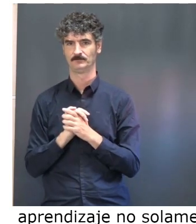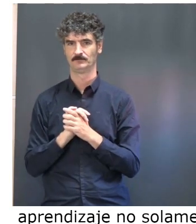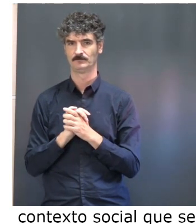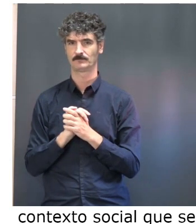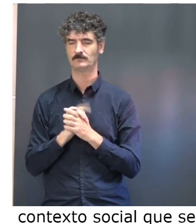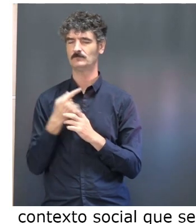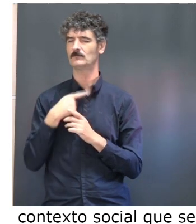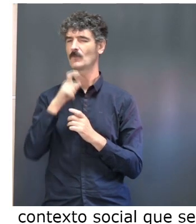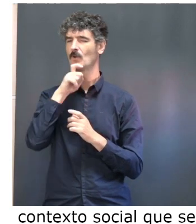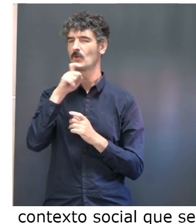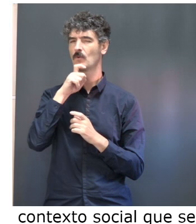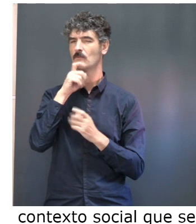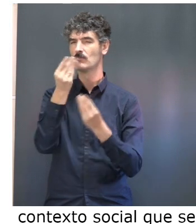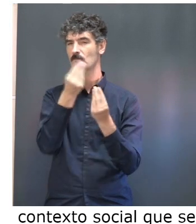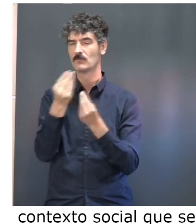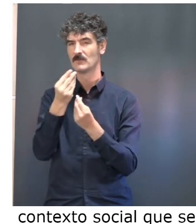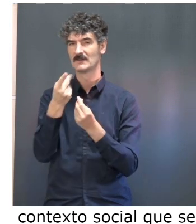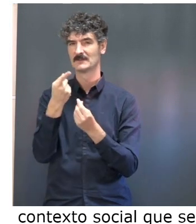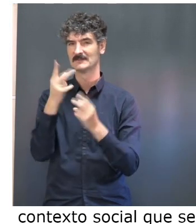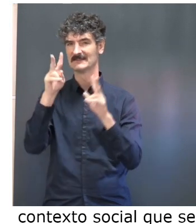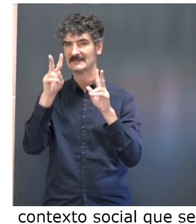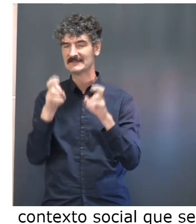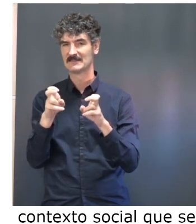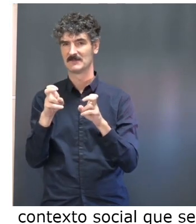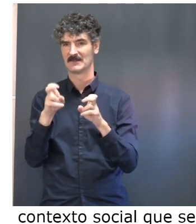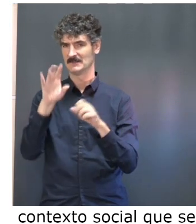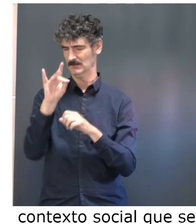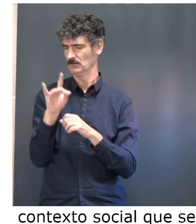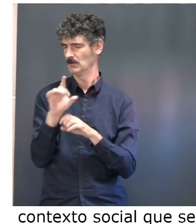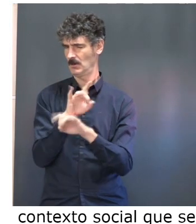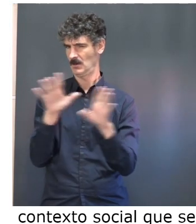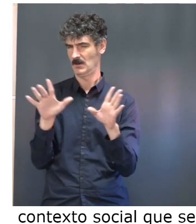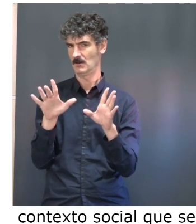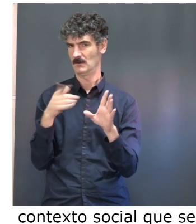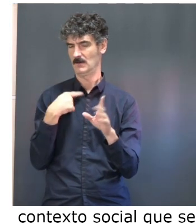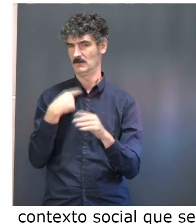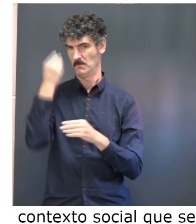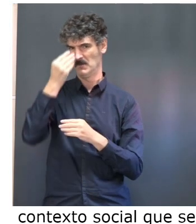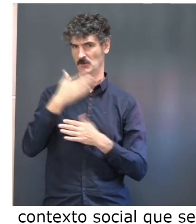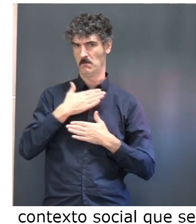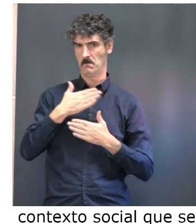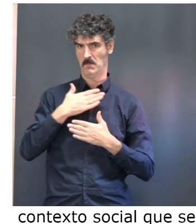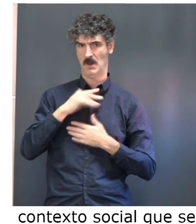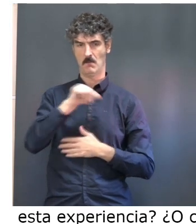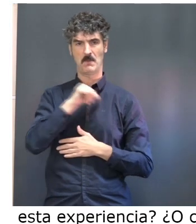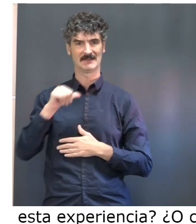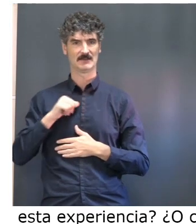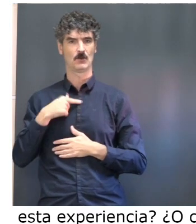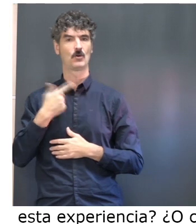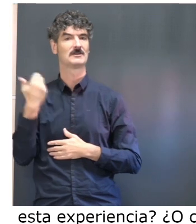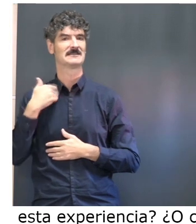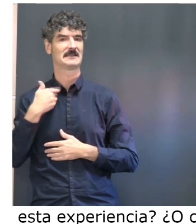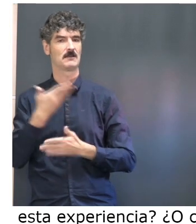¿Cómo le ves porque yo creo que ahora suena cada vez más, no sé si es claro. una percepción mía particular o es algo que está un